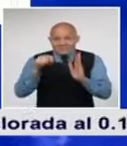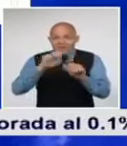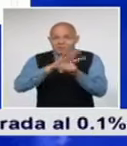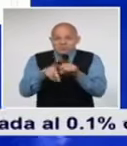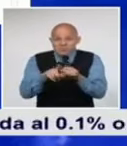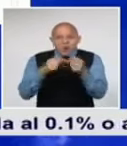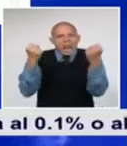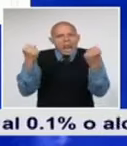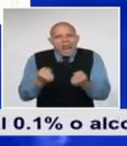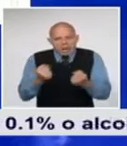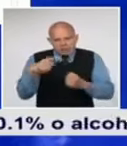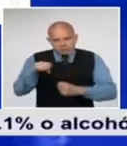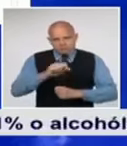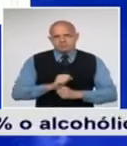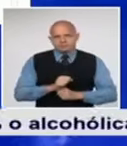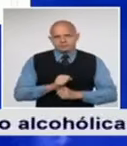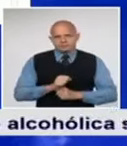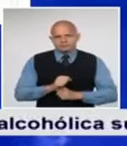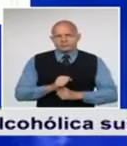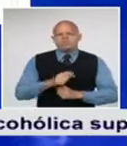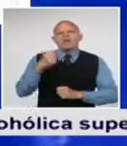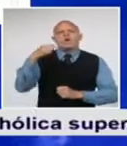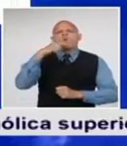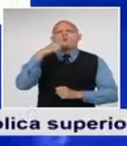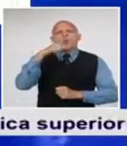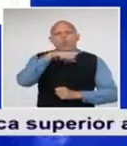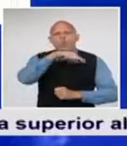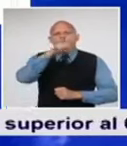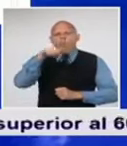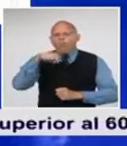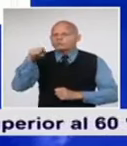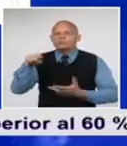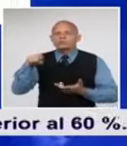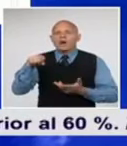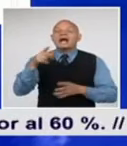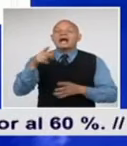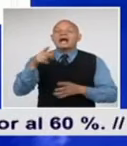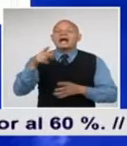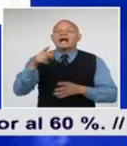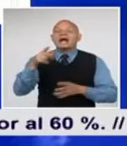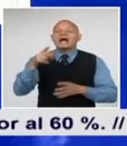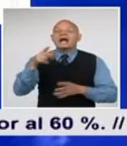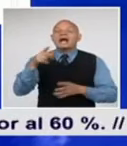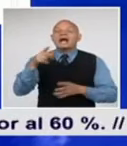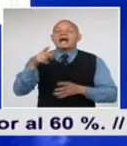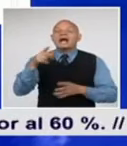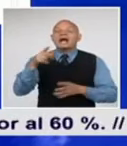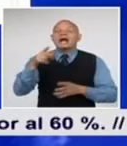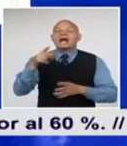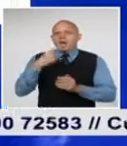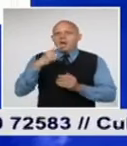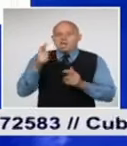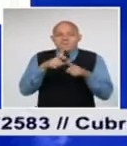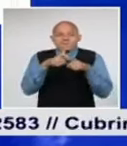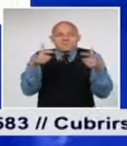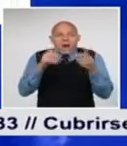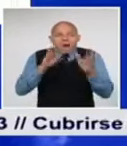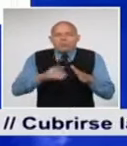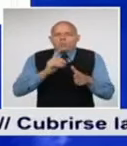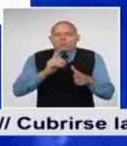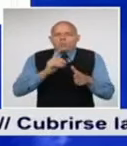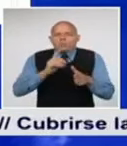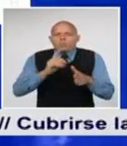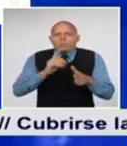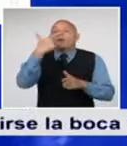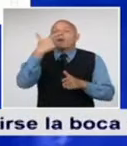la curva roja, la más elevada, fue la del mes de abril del año pasado,